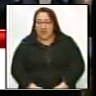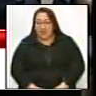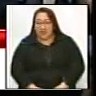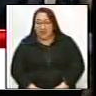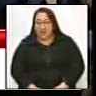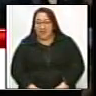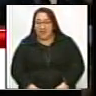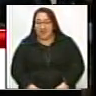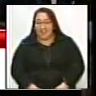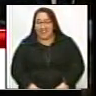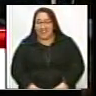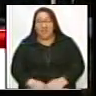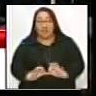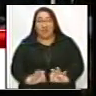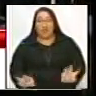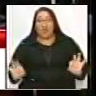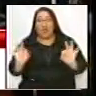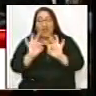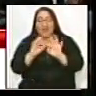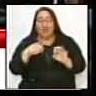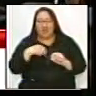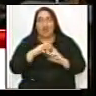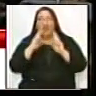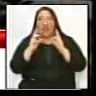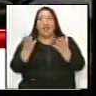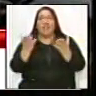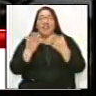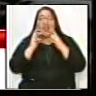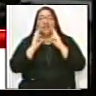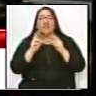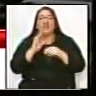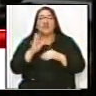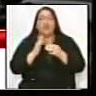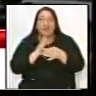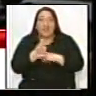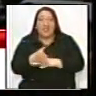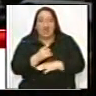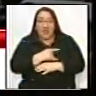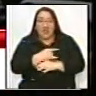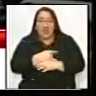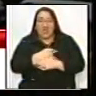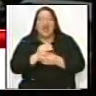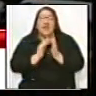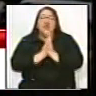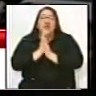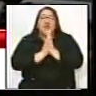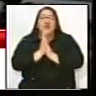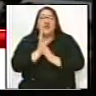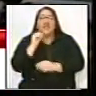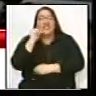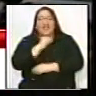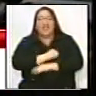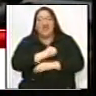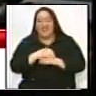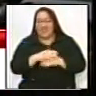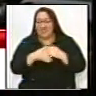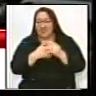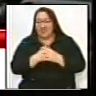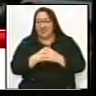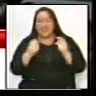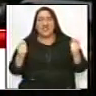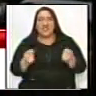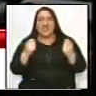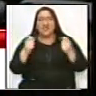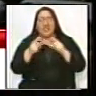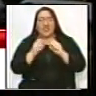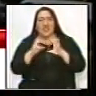Valioso para nosotros. Ahora estamos esperando que nos dé como gran resultado su ingreso a la Universidad Mayor de San Marcos, y todos celebraremos